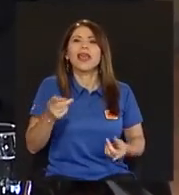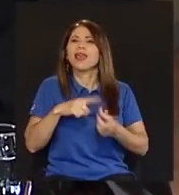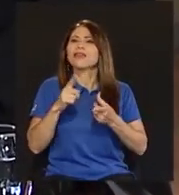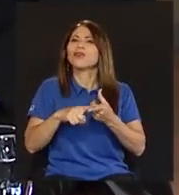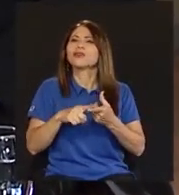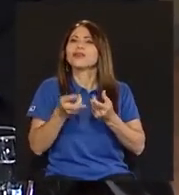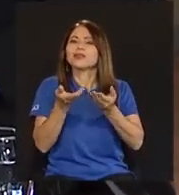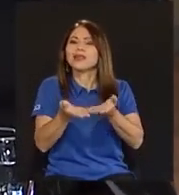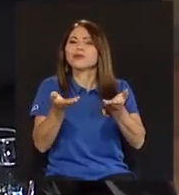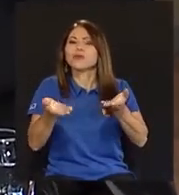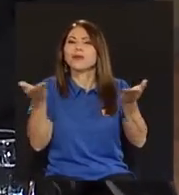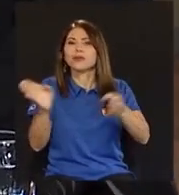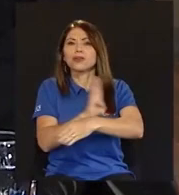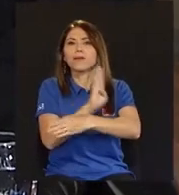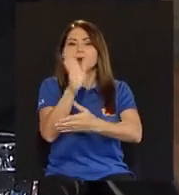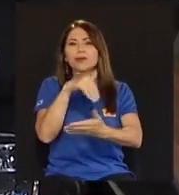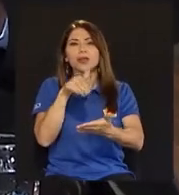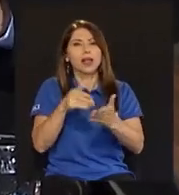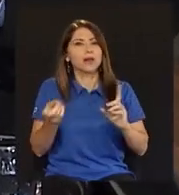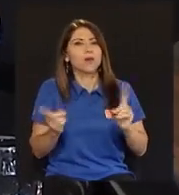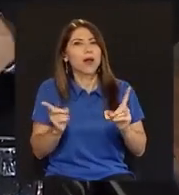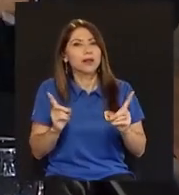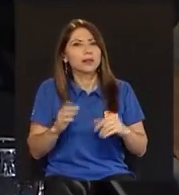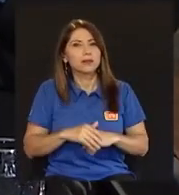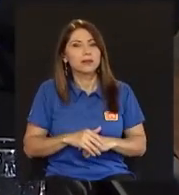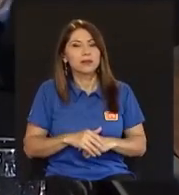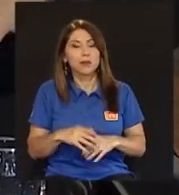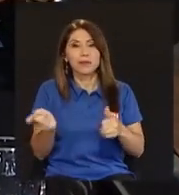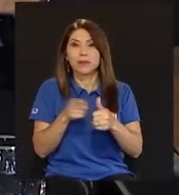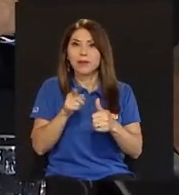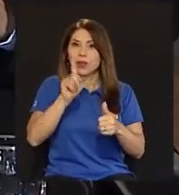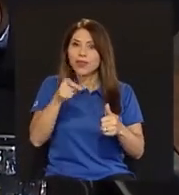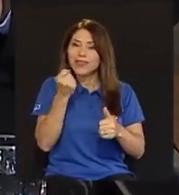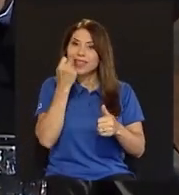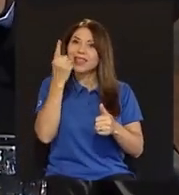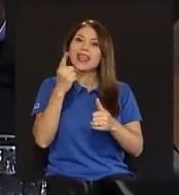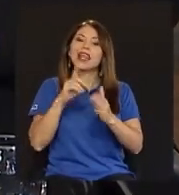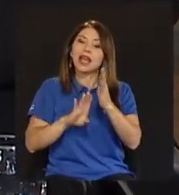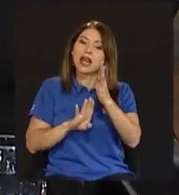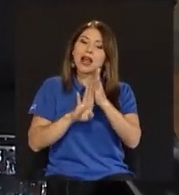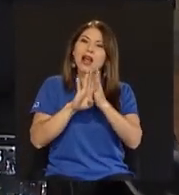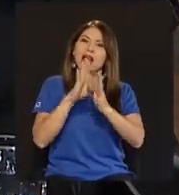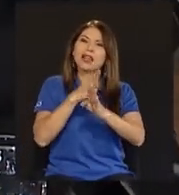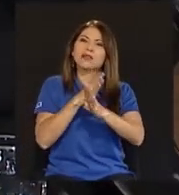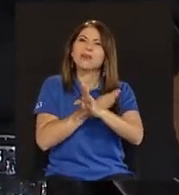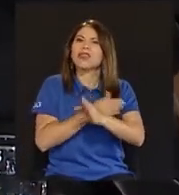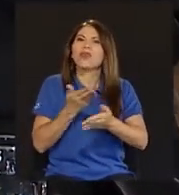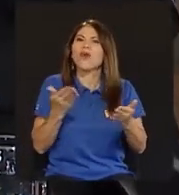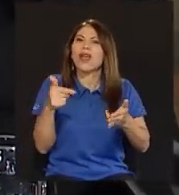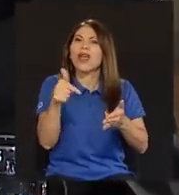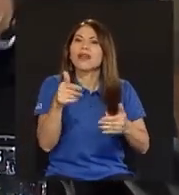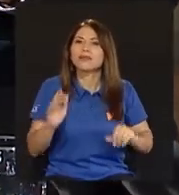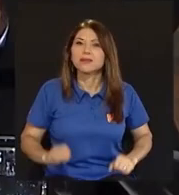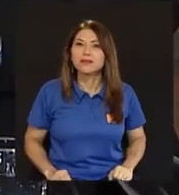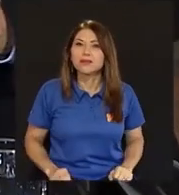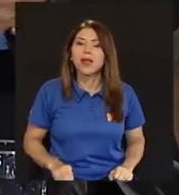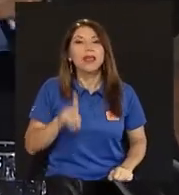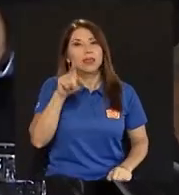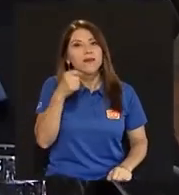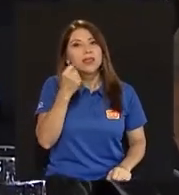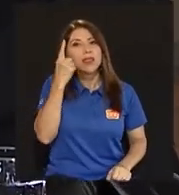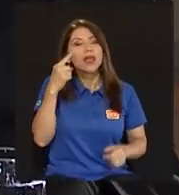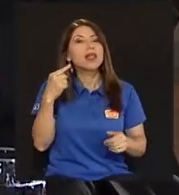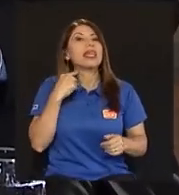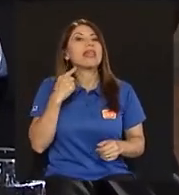Banco Central? Entonces, en materia de crecimiento, entonces primero hay que entender qué es el crecimiento. Primero, como dijimos, hay que entender qué es la inflación, si es un